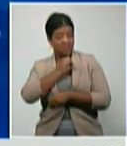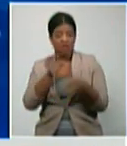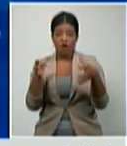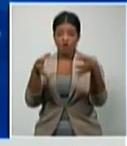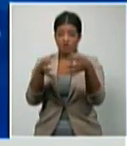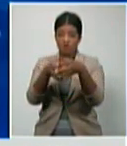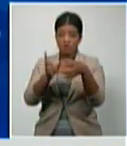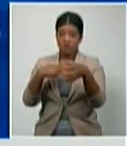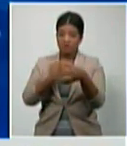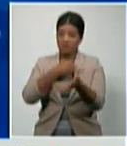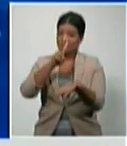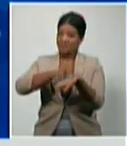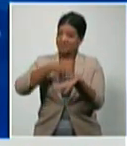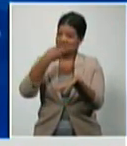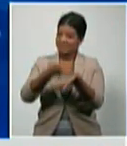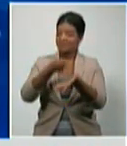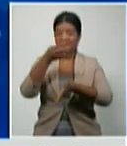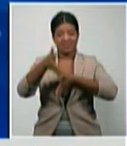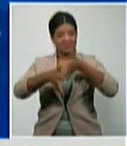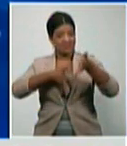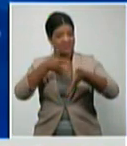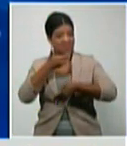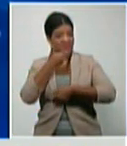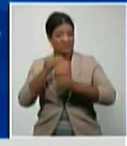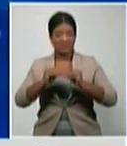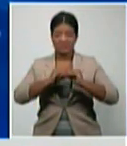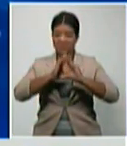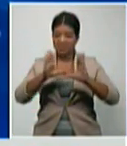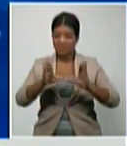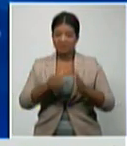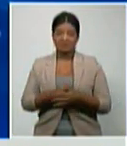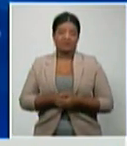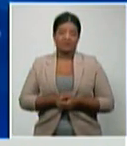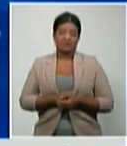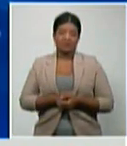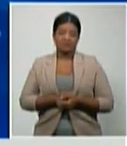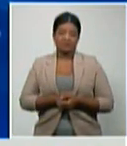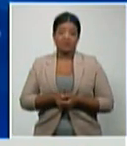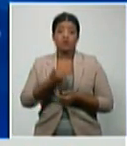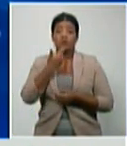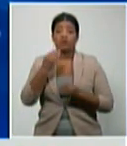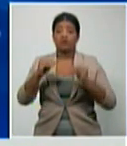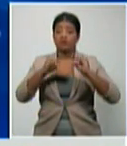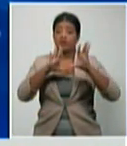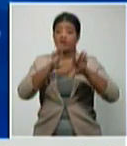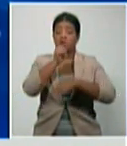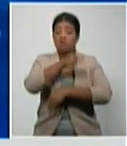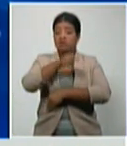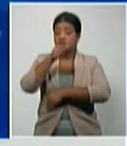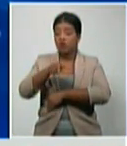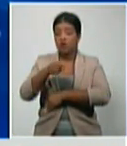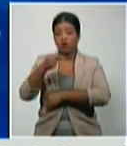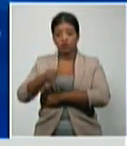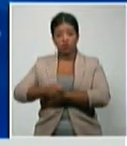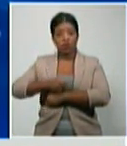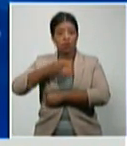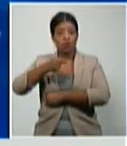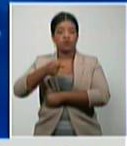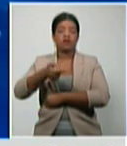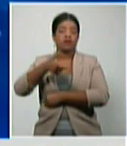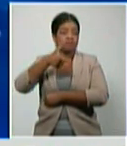la intérprete de lengua de señas y sobre todo a todas las personas que siguen la información